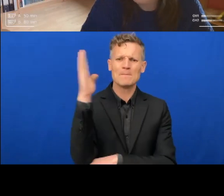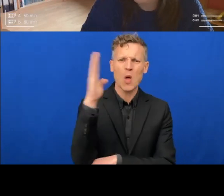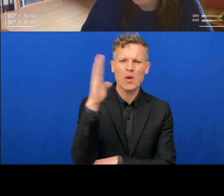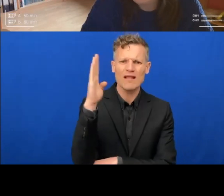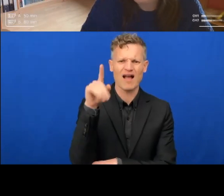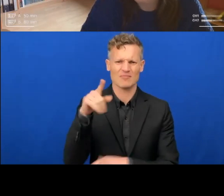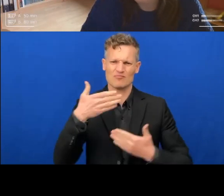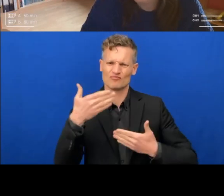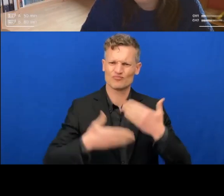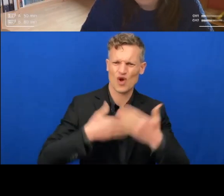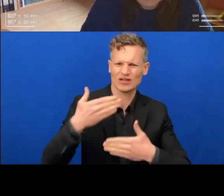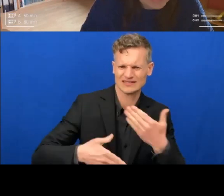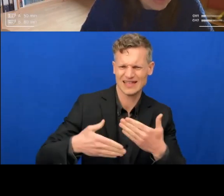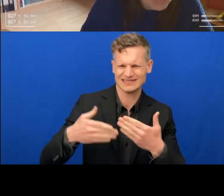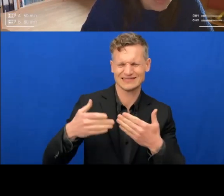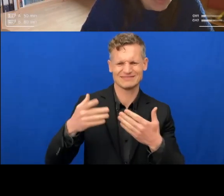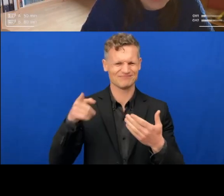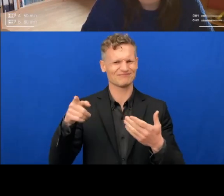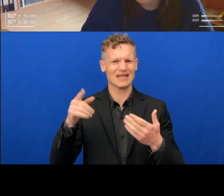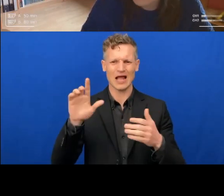Universidad de Lesius ya